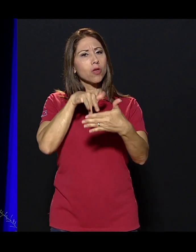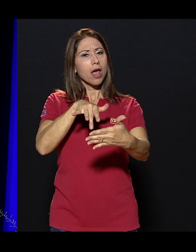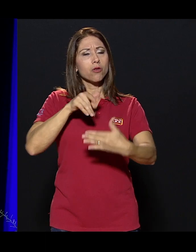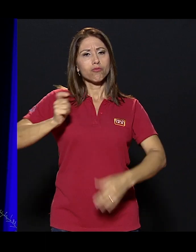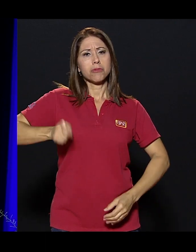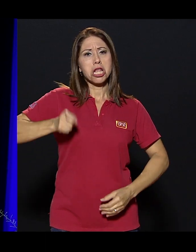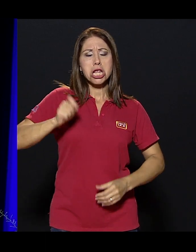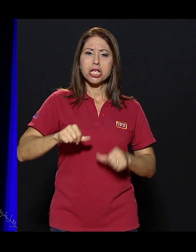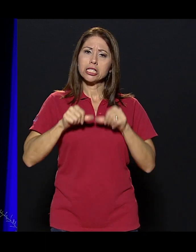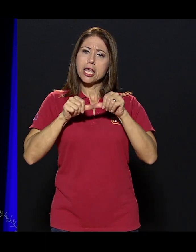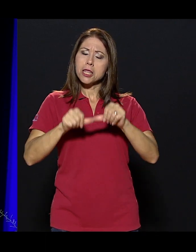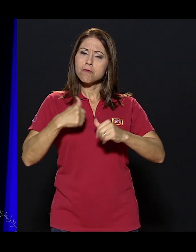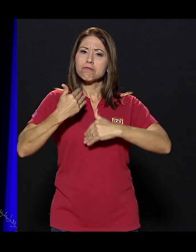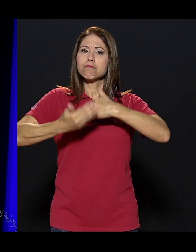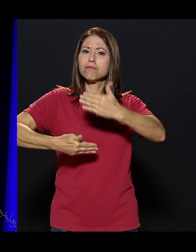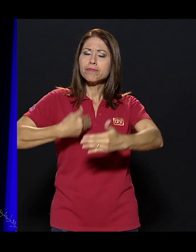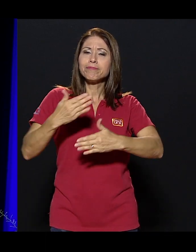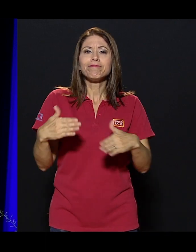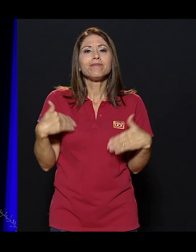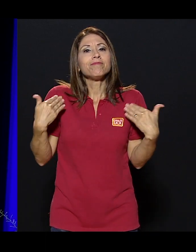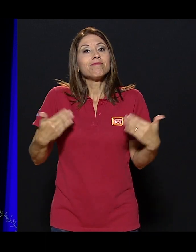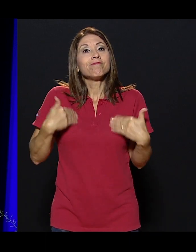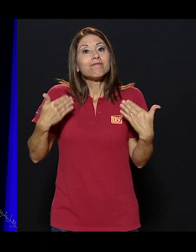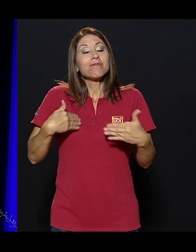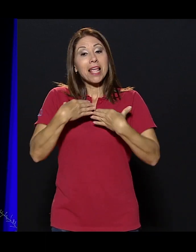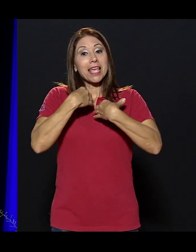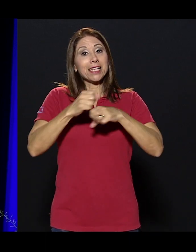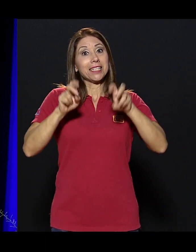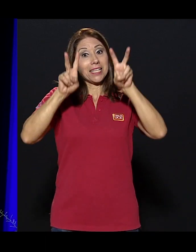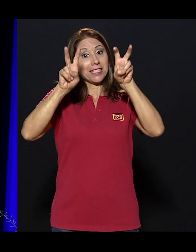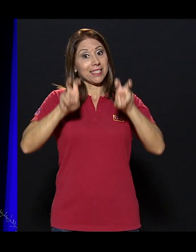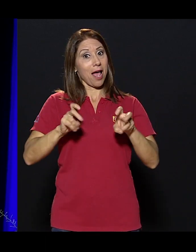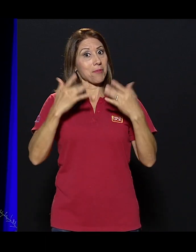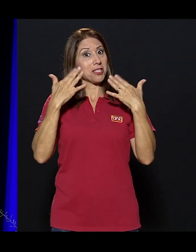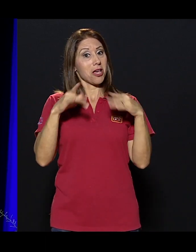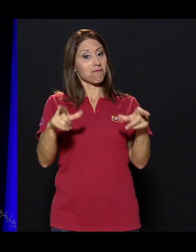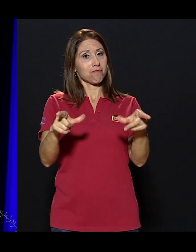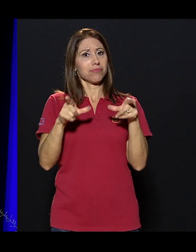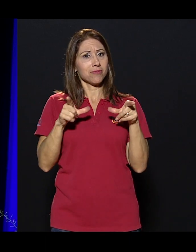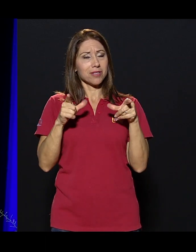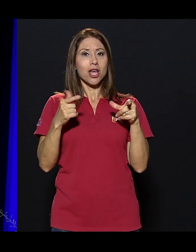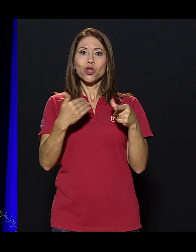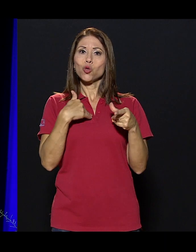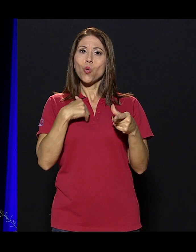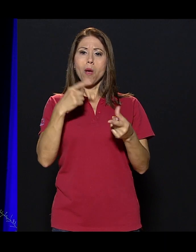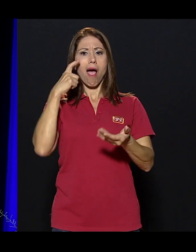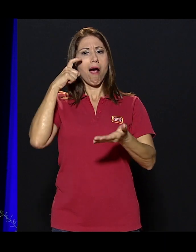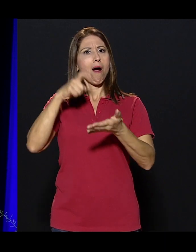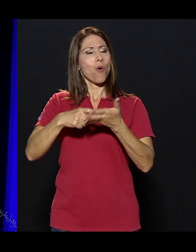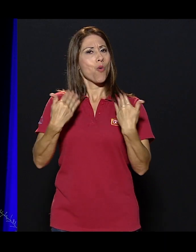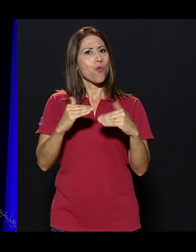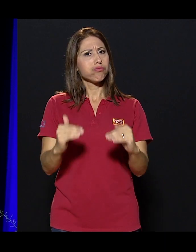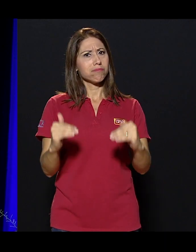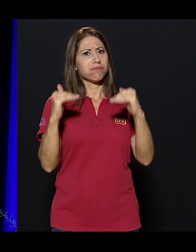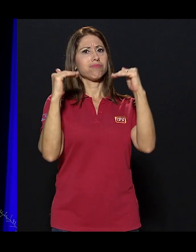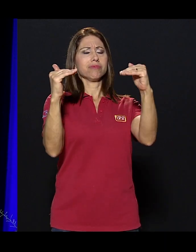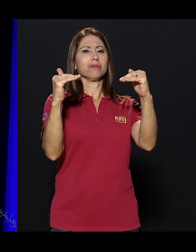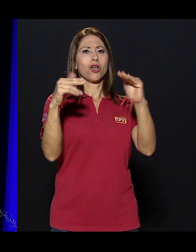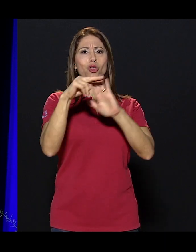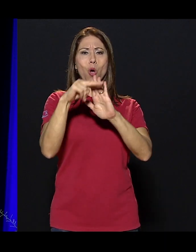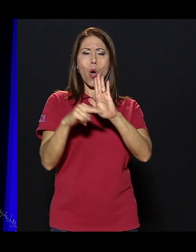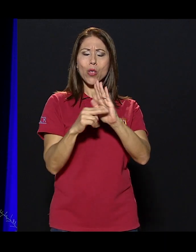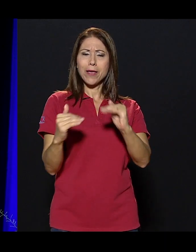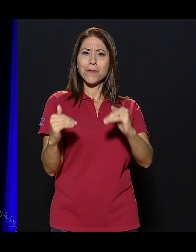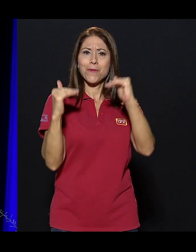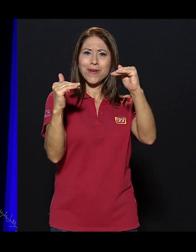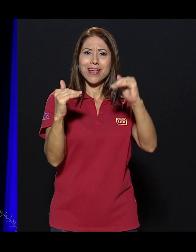seguí adelante, muy contenta, di el examen de grado, saqué distinción máxima y, como digo a